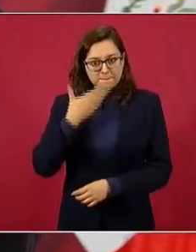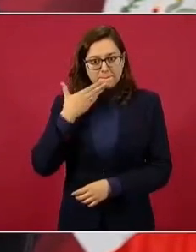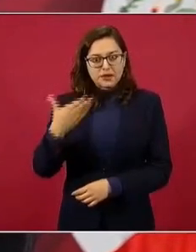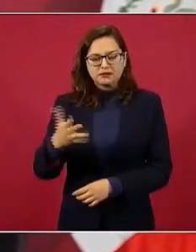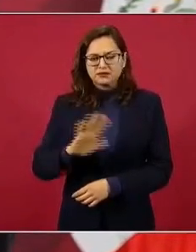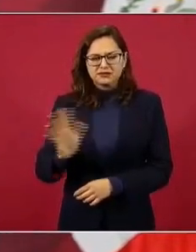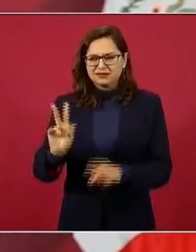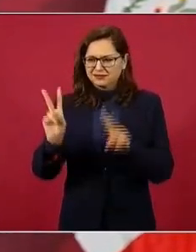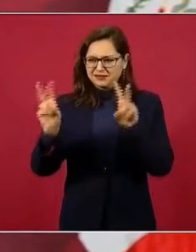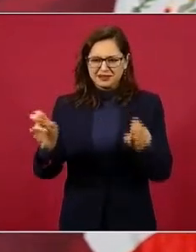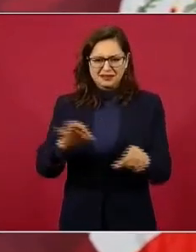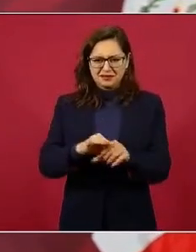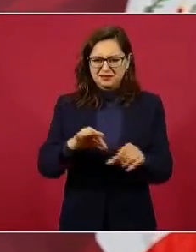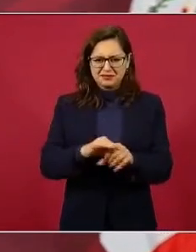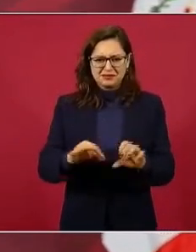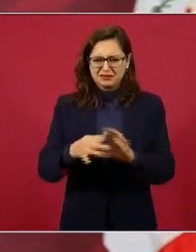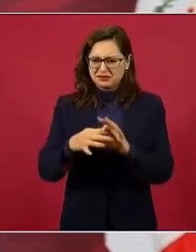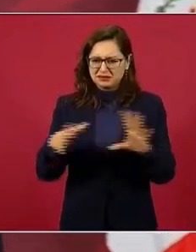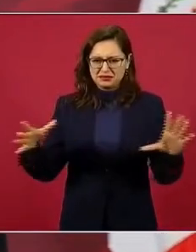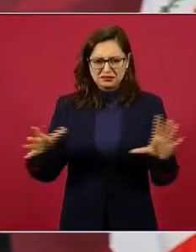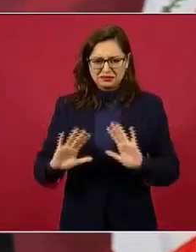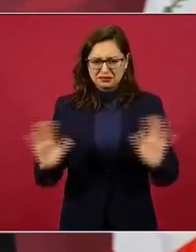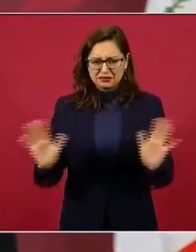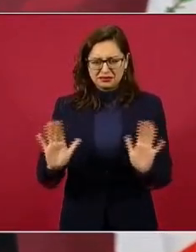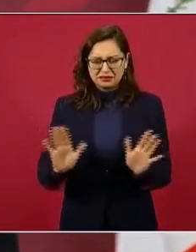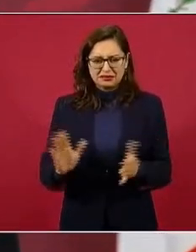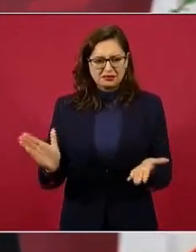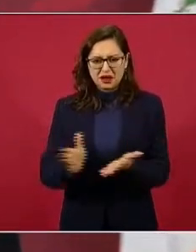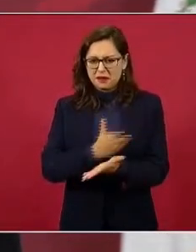nada que ver con lo electoral, nada absolutamente.